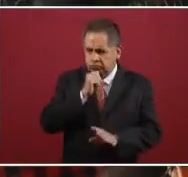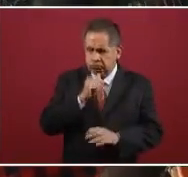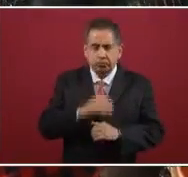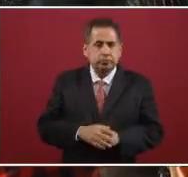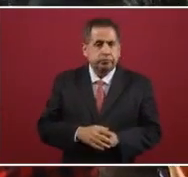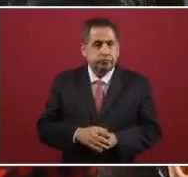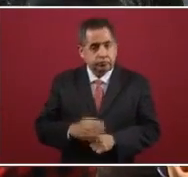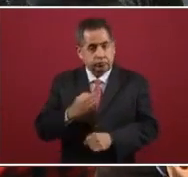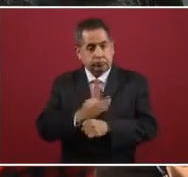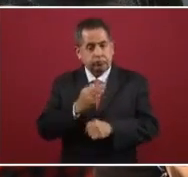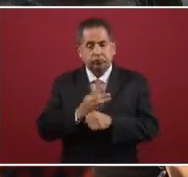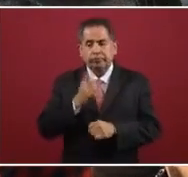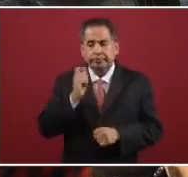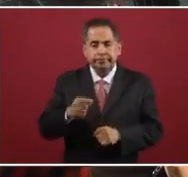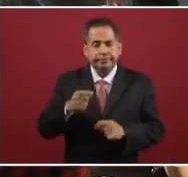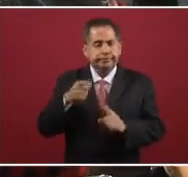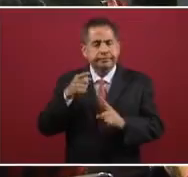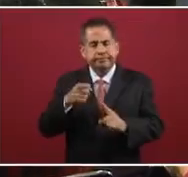suspender